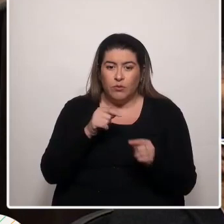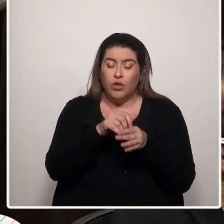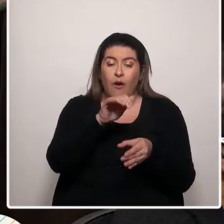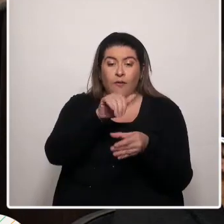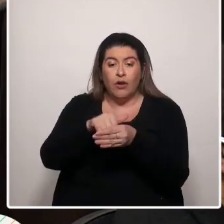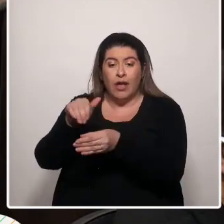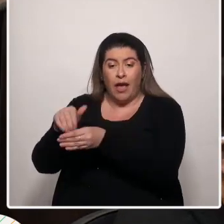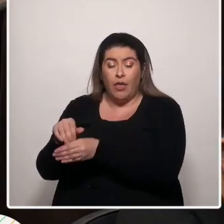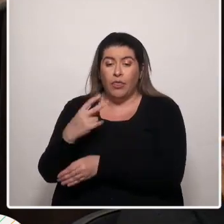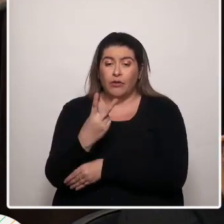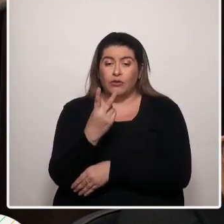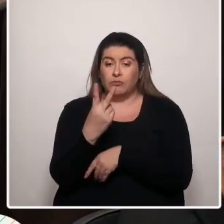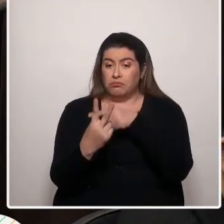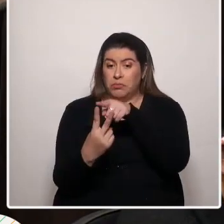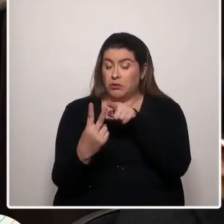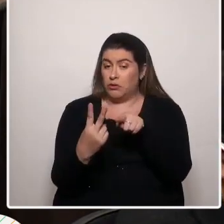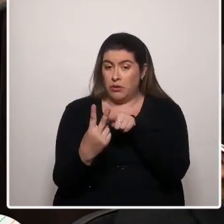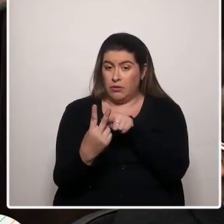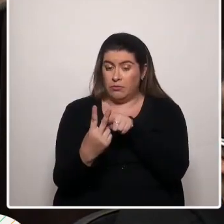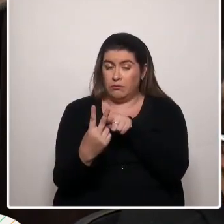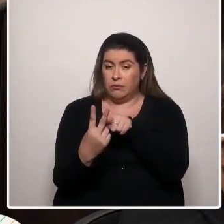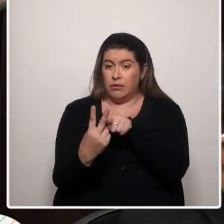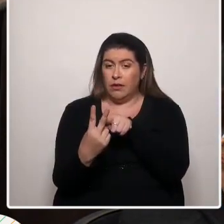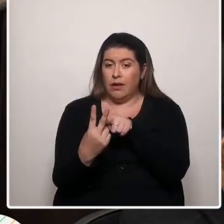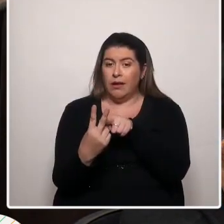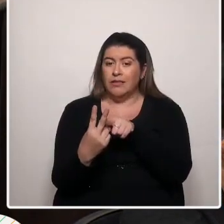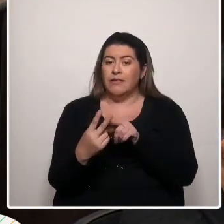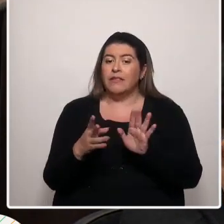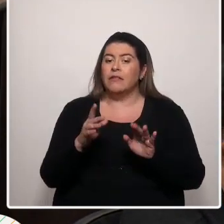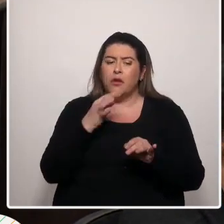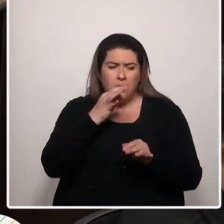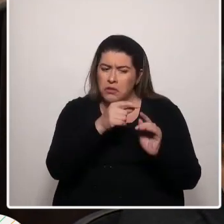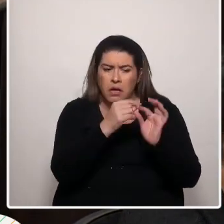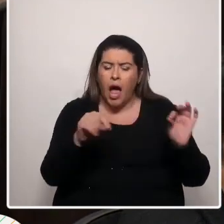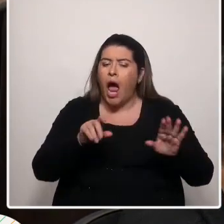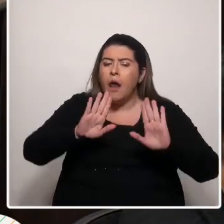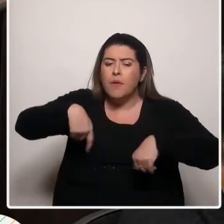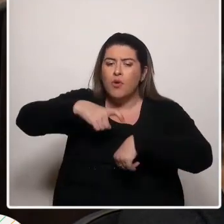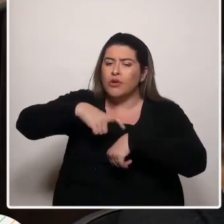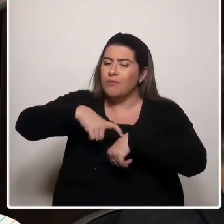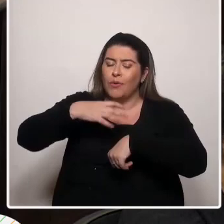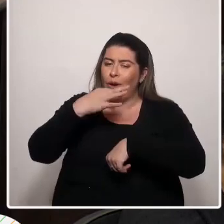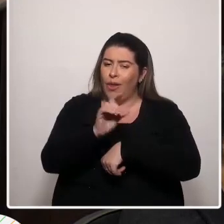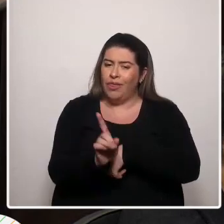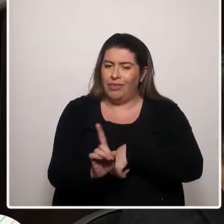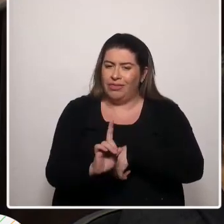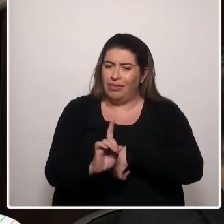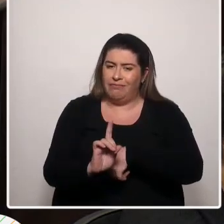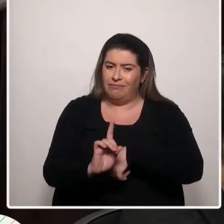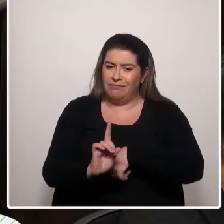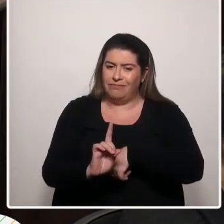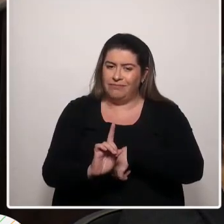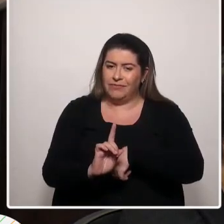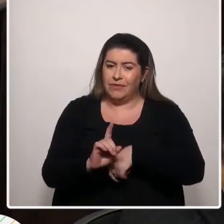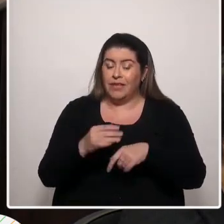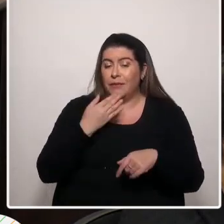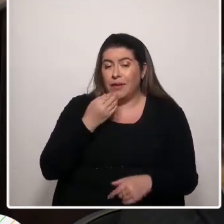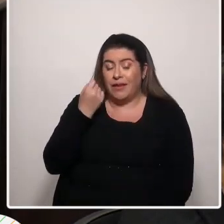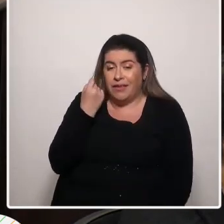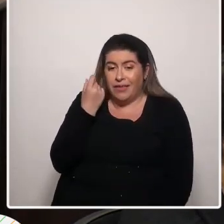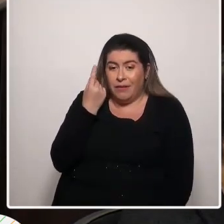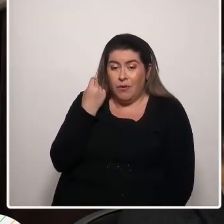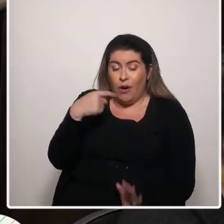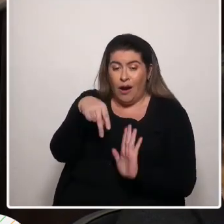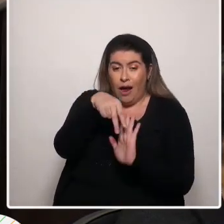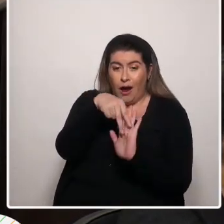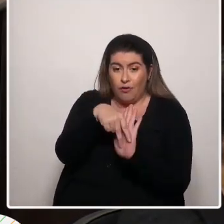dos personas, en ninguna parte parece que sea de forma simultánea, porque justamente, también entendiendo que las